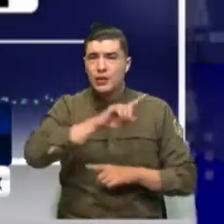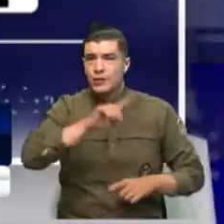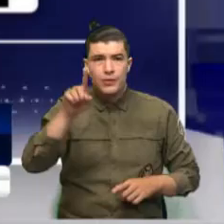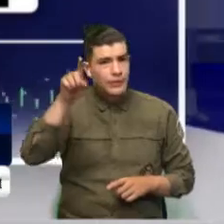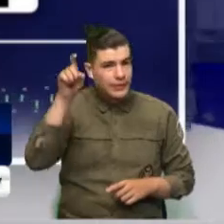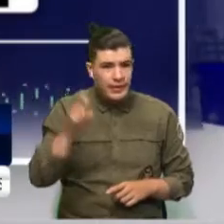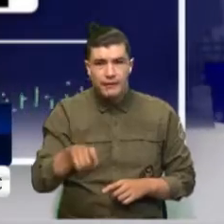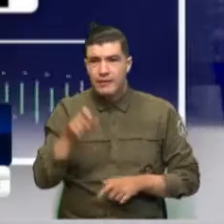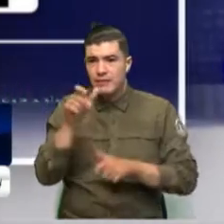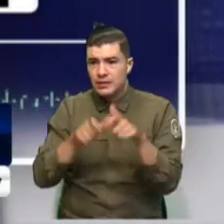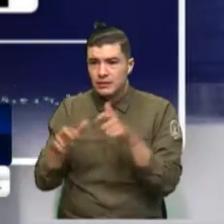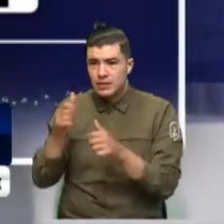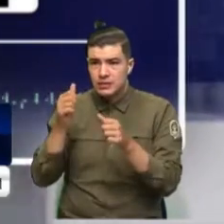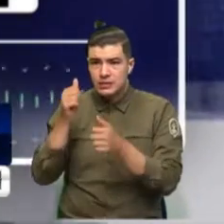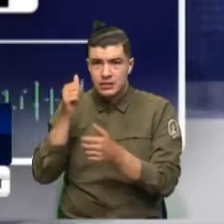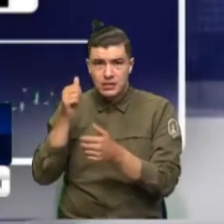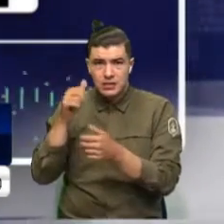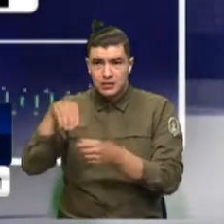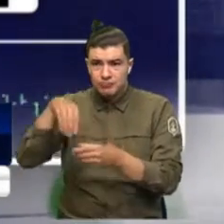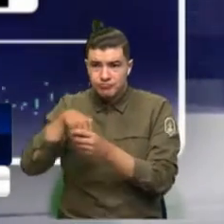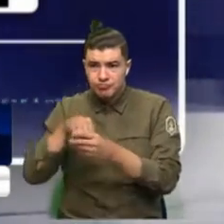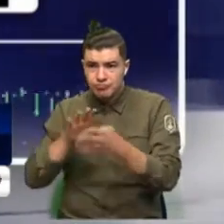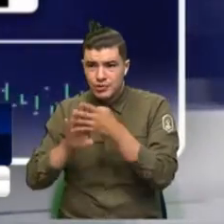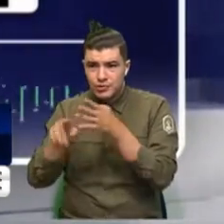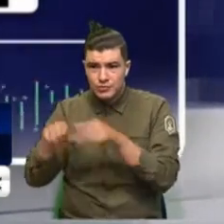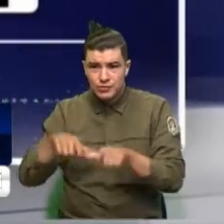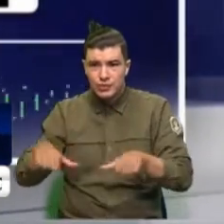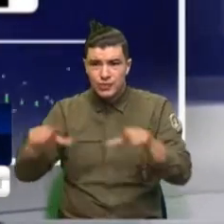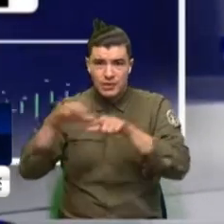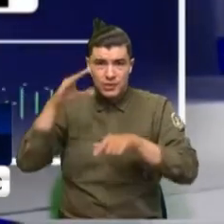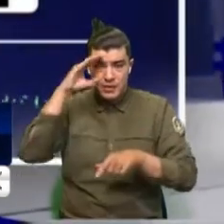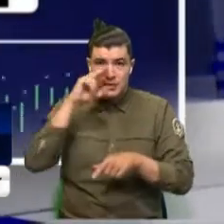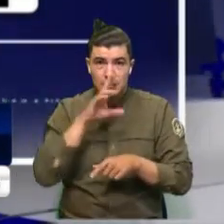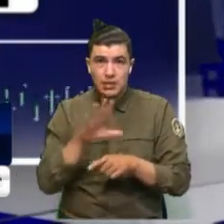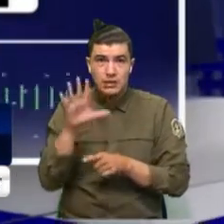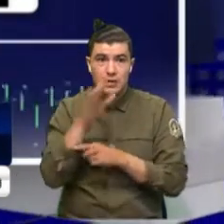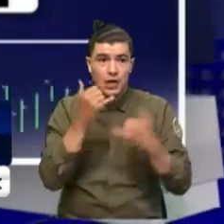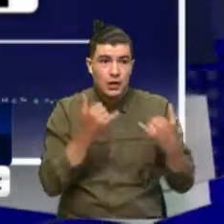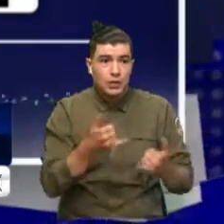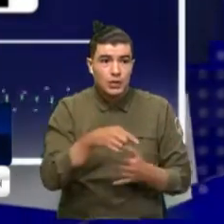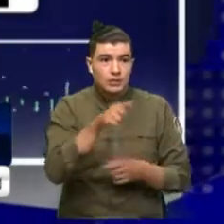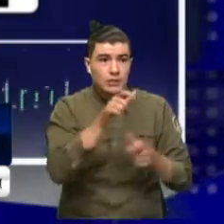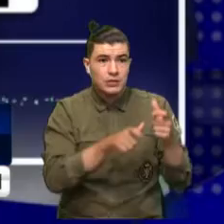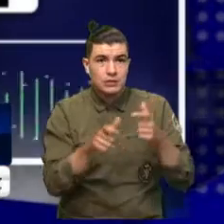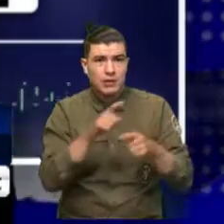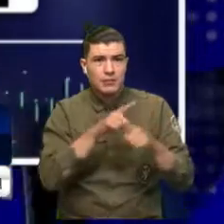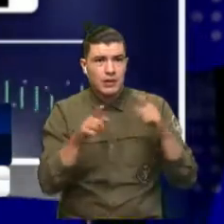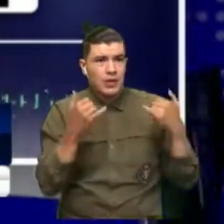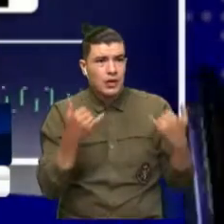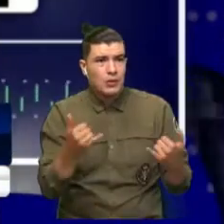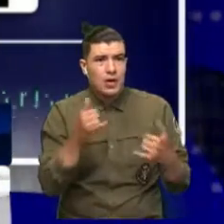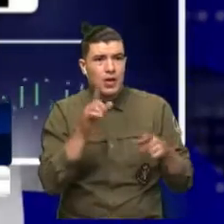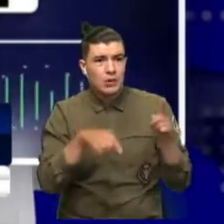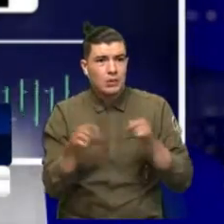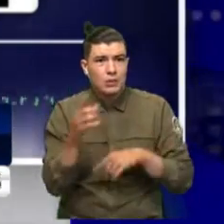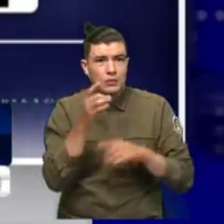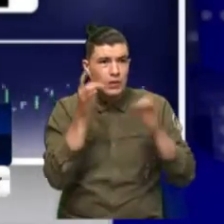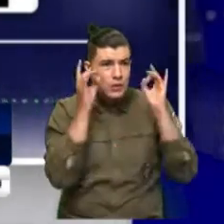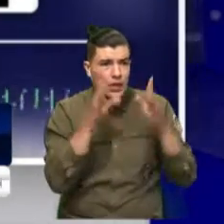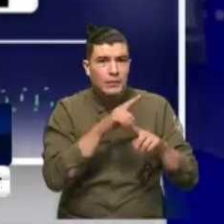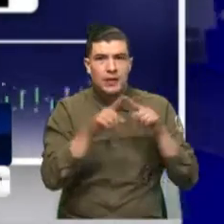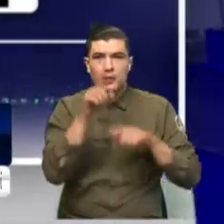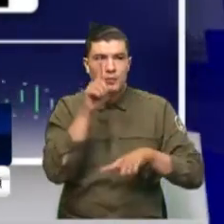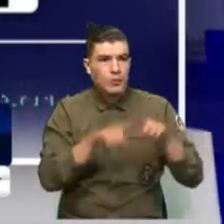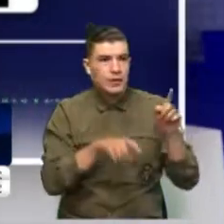personas retenidas en estos puestos de policía. Había cuenta de que específicamente ya están condenados y algunos por delitos graves y no ha